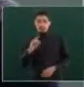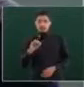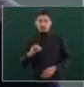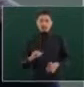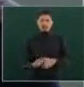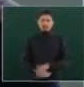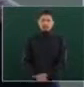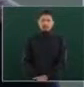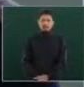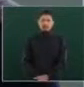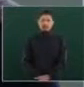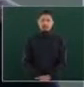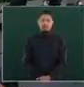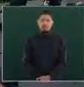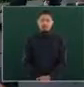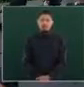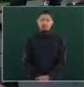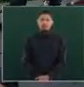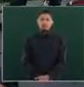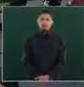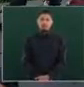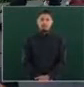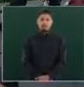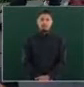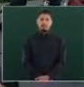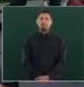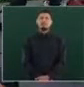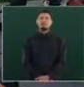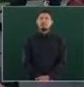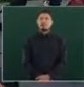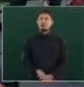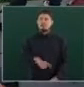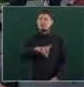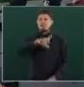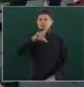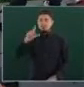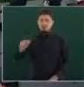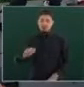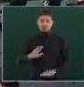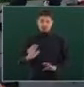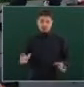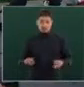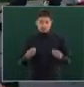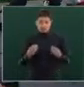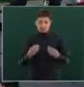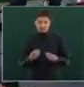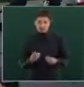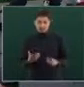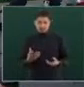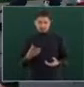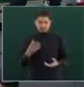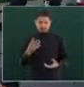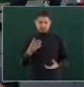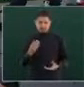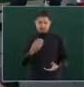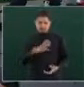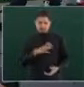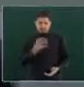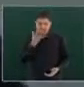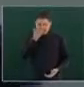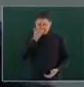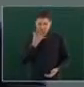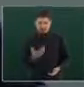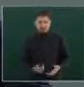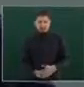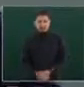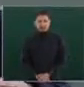muy claro es que lo que ayuda a que los niños puedan crecer y convertirse en ciudadanos responsables que pagan